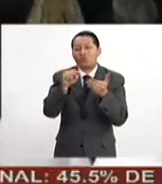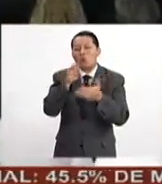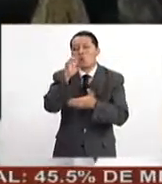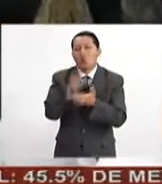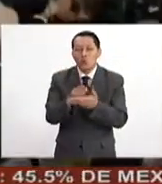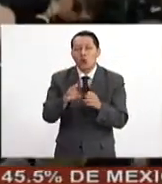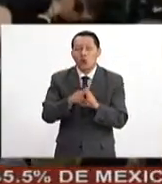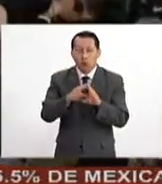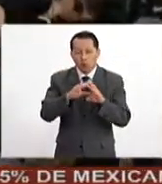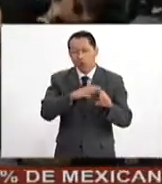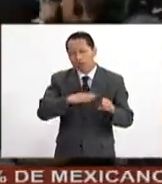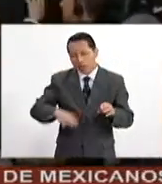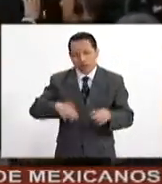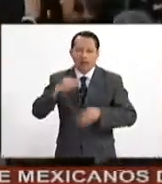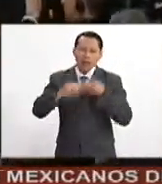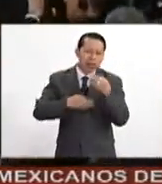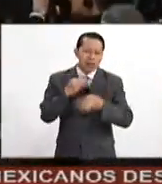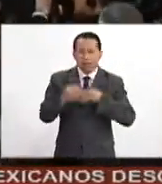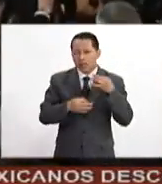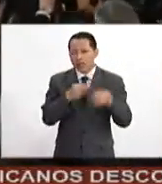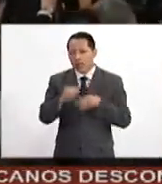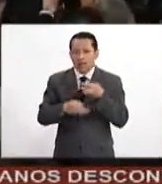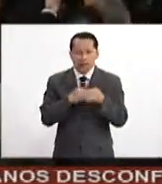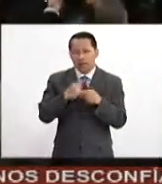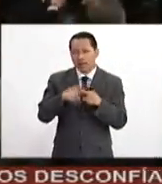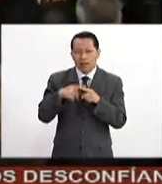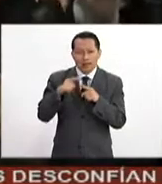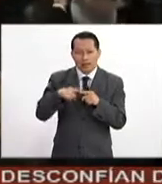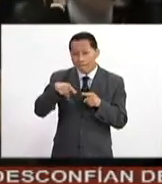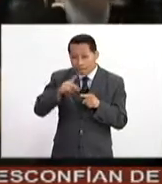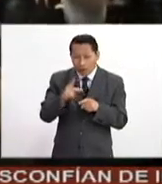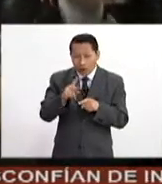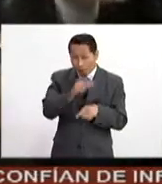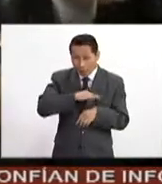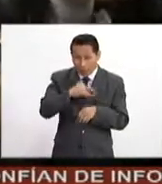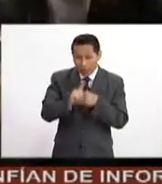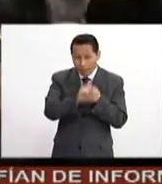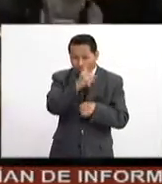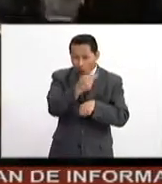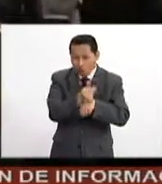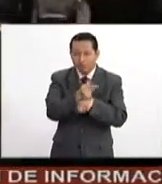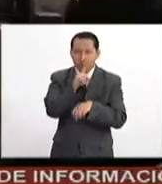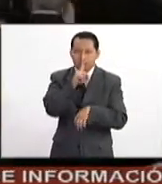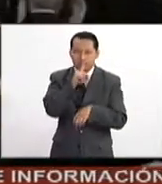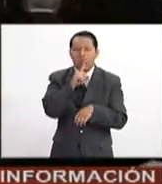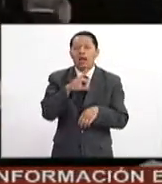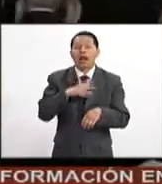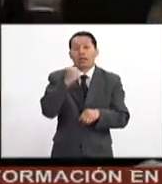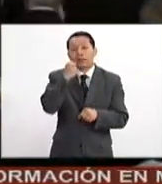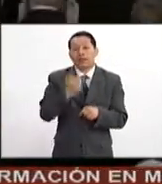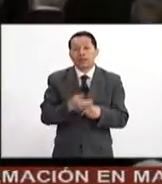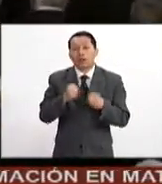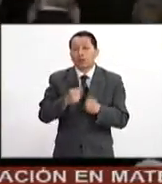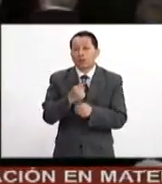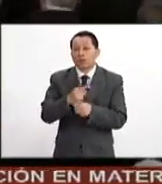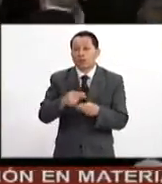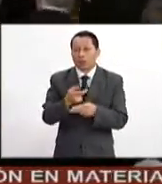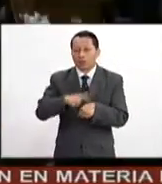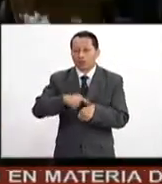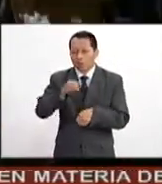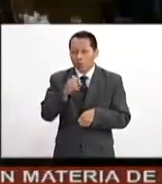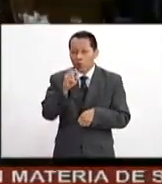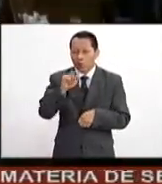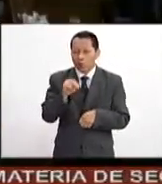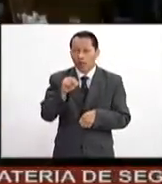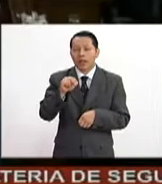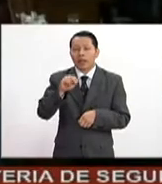campaña, mercadotecnia, y no necesariamente va a solucionar el problema. El propio secretario de Seguridad Nacional, John Kelly, dijo